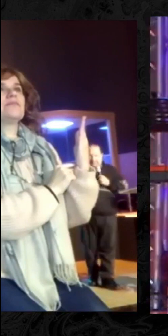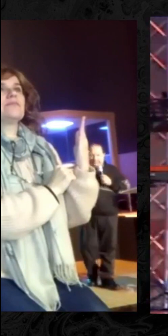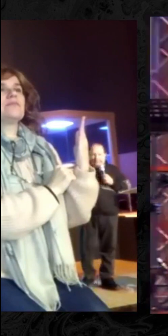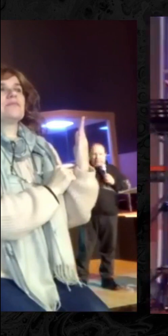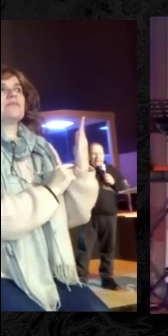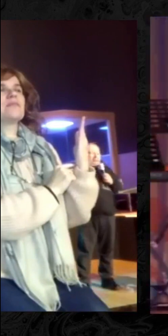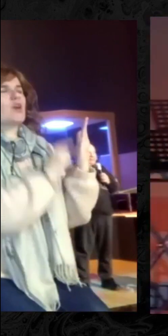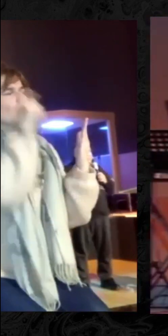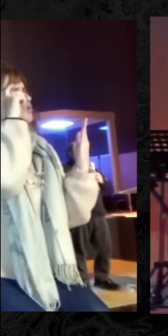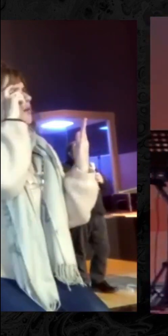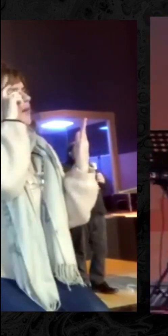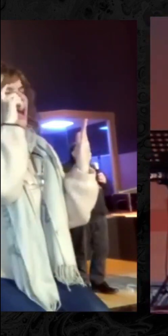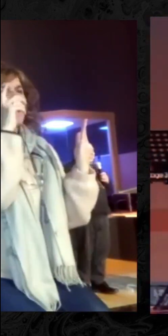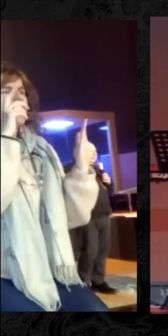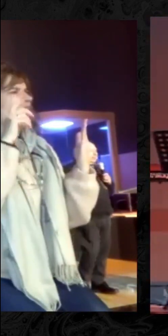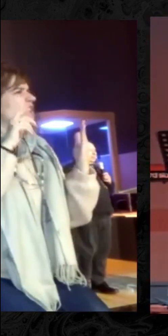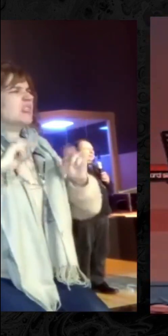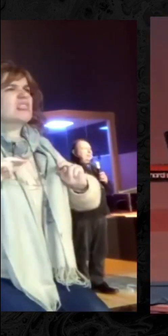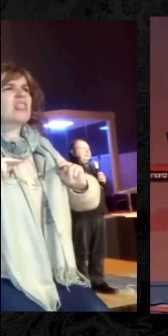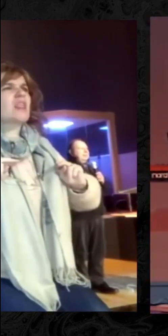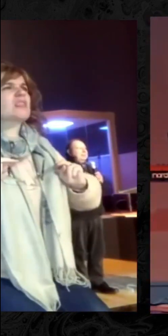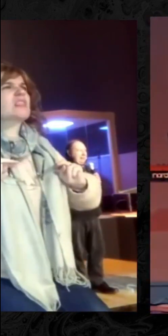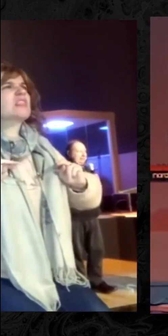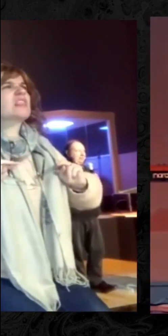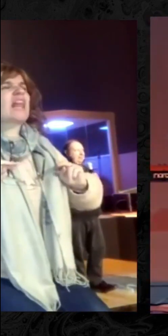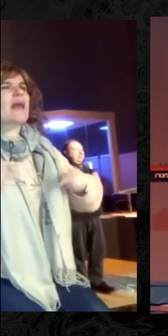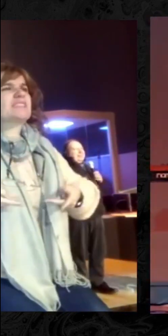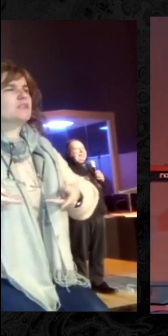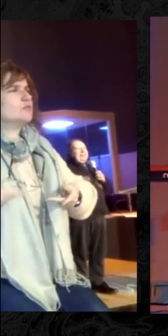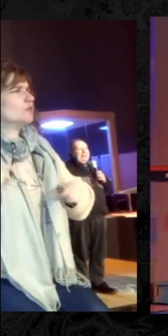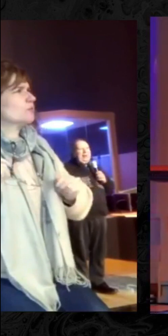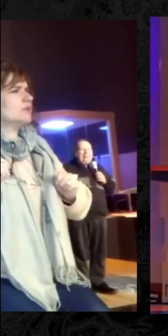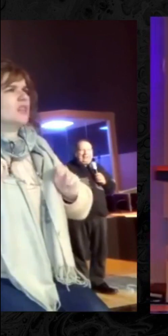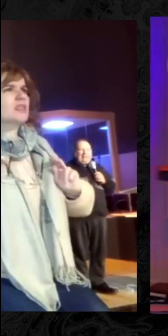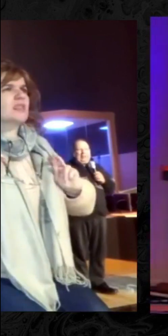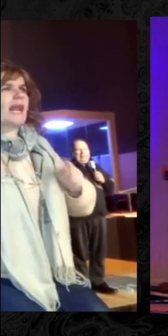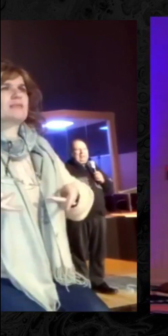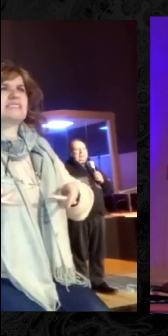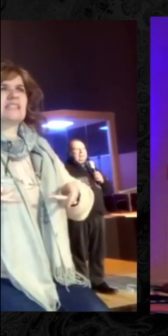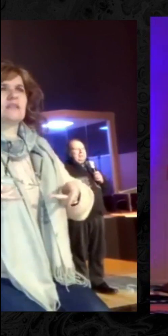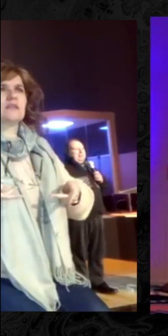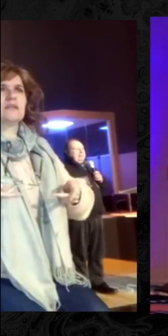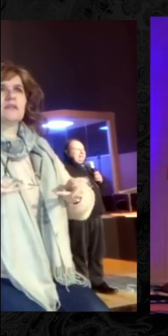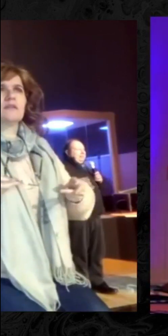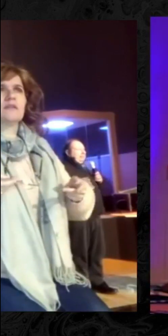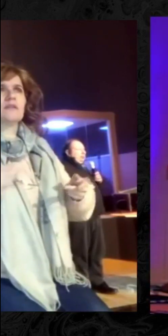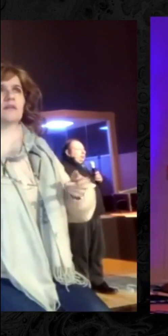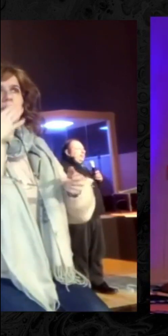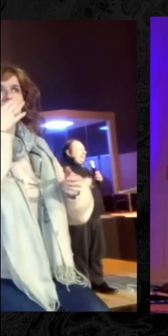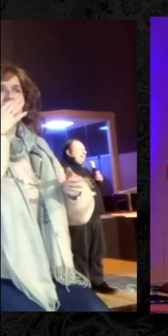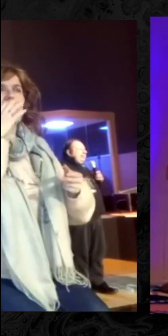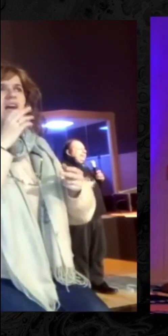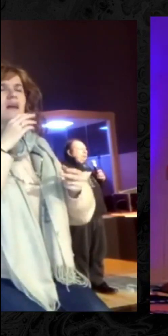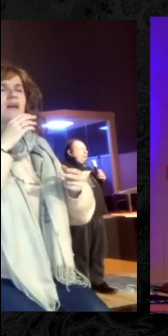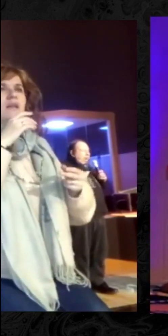cómo se llaman travestis No si travestis trans que abiertamente están diciendo que